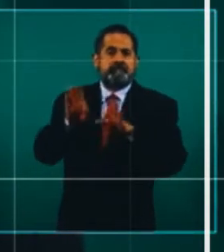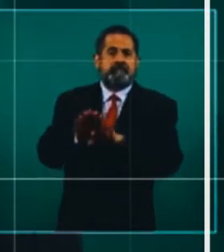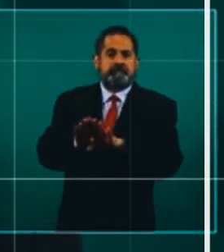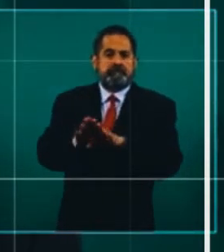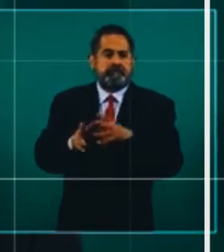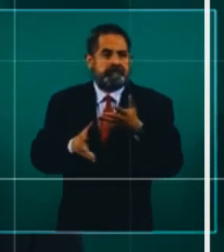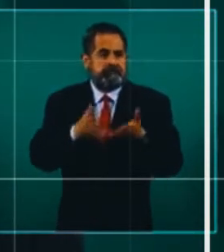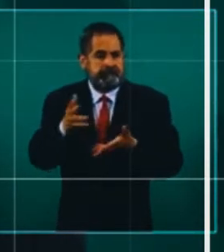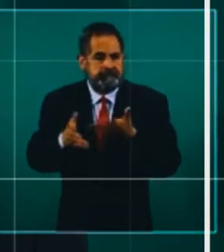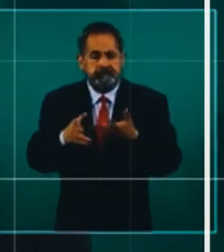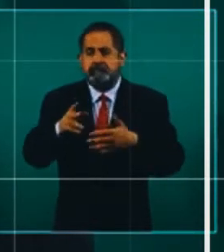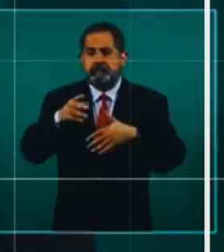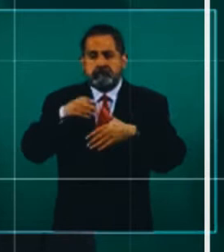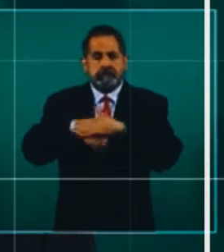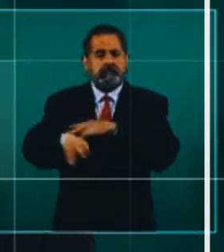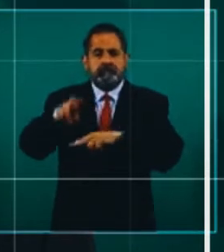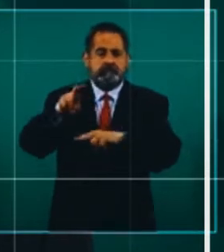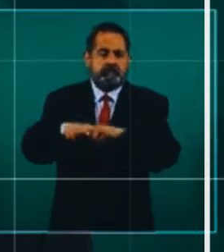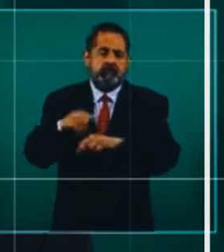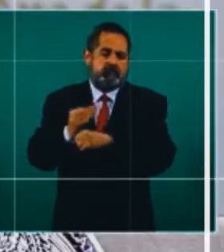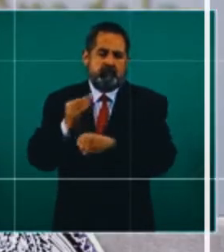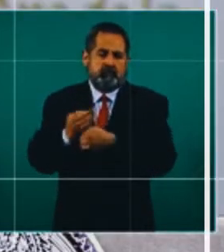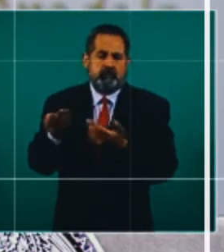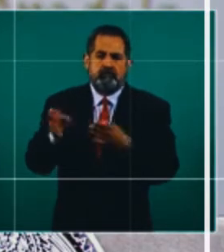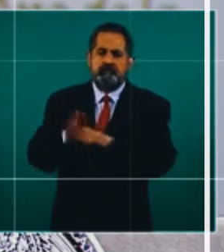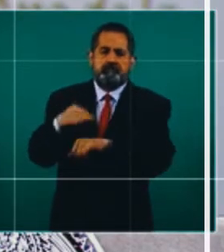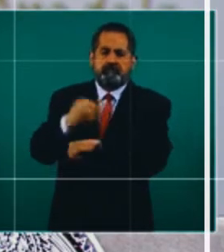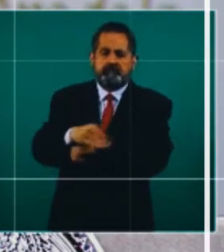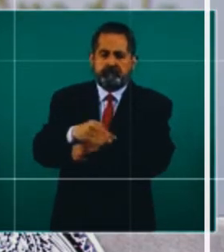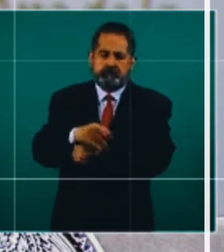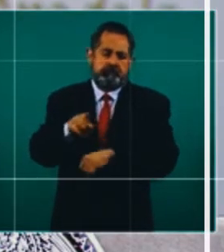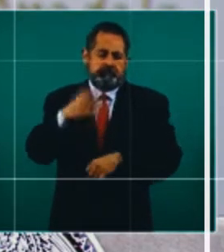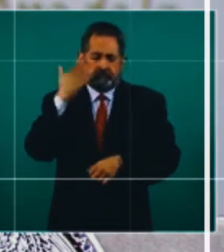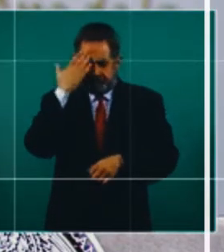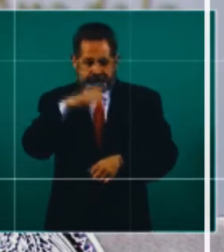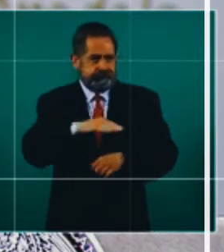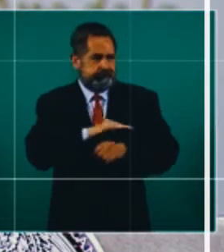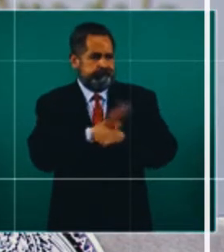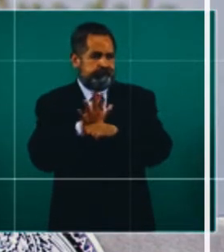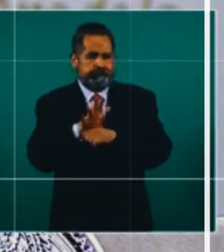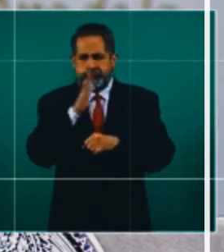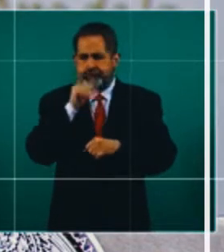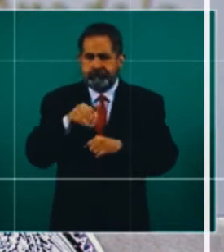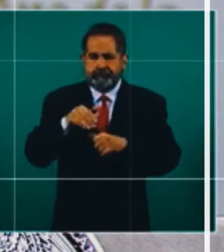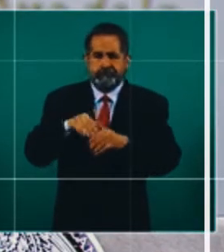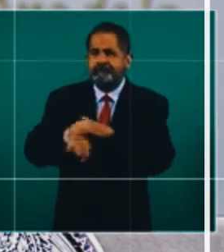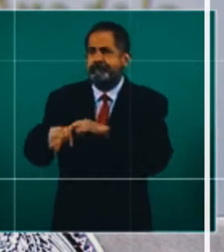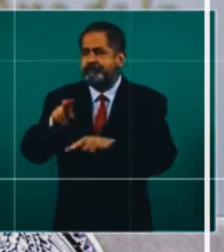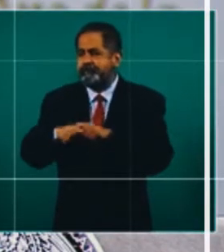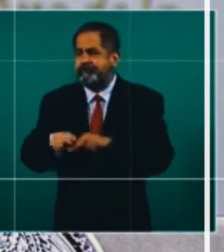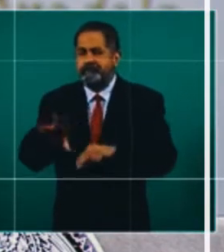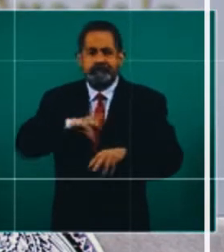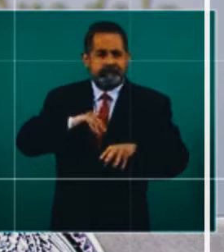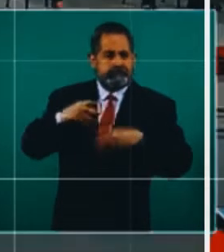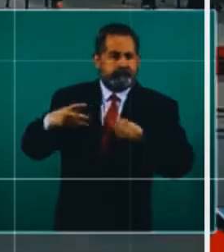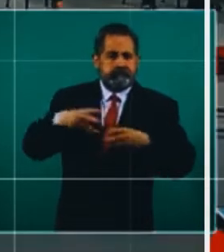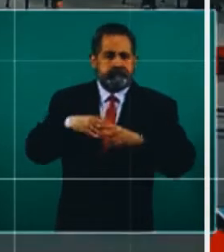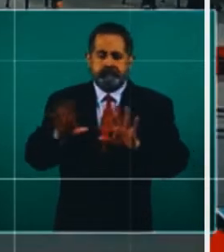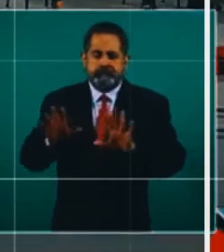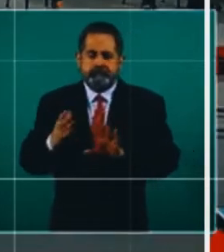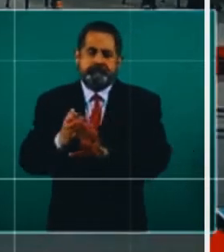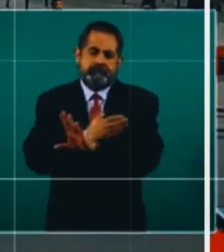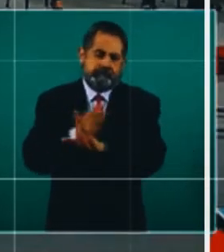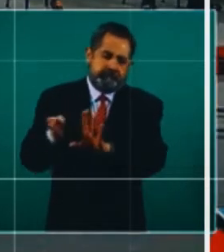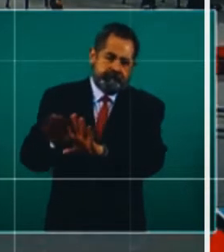forma convencional, la forma presencial, por las razones obvias de la respuesta a la epidemia.